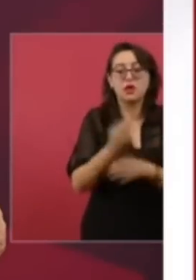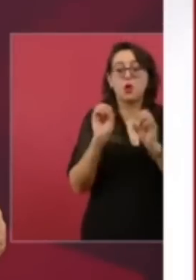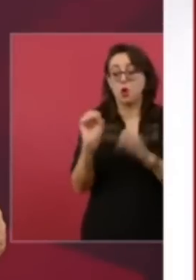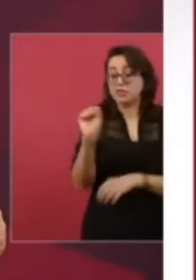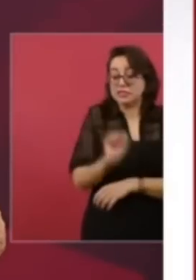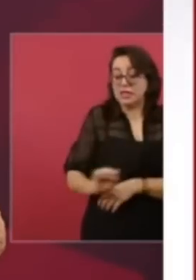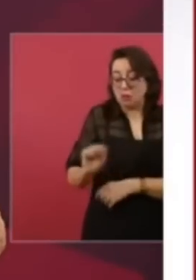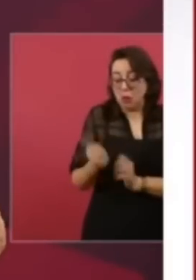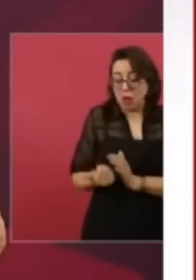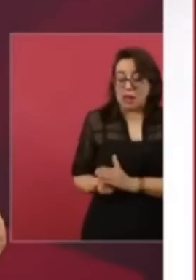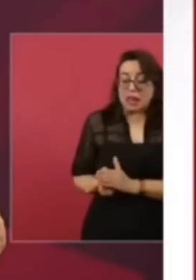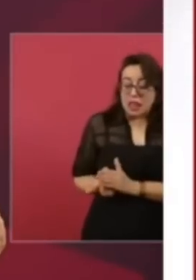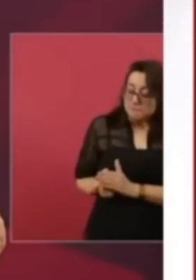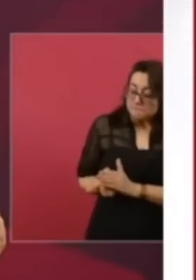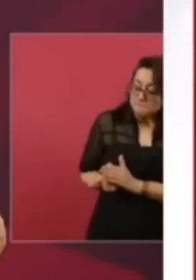pero